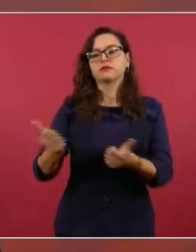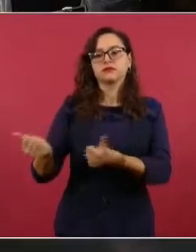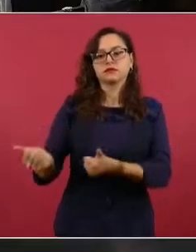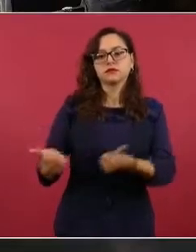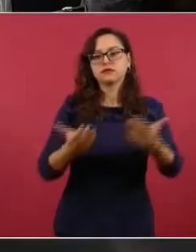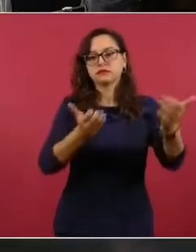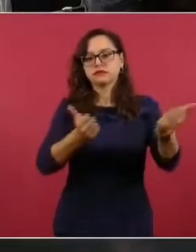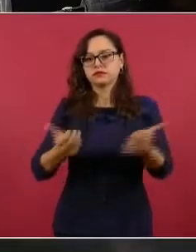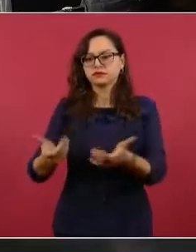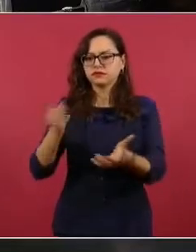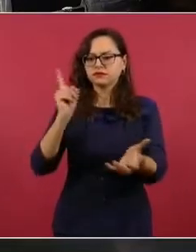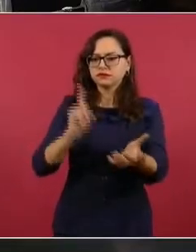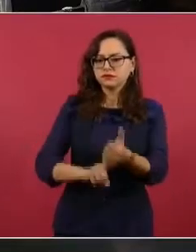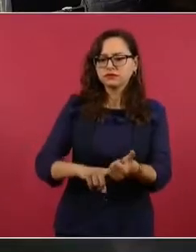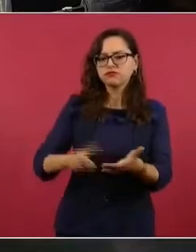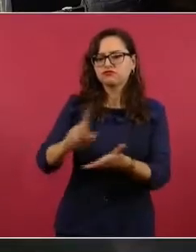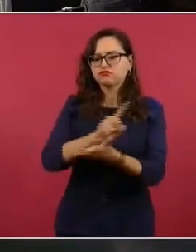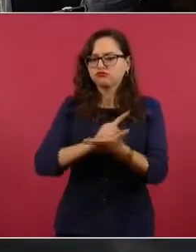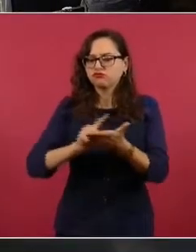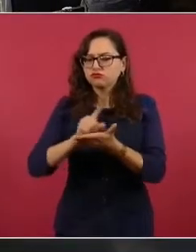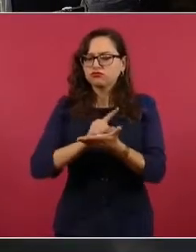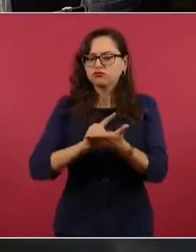Se llegó a un acuerdo